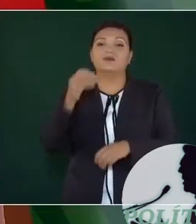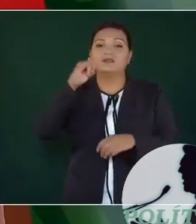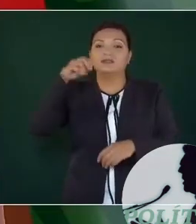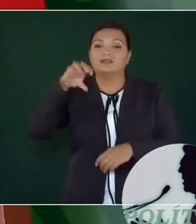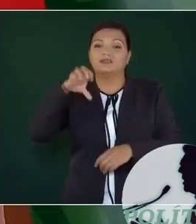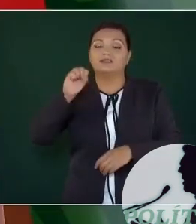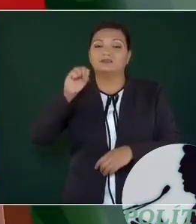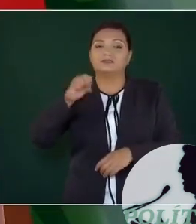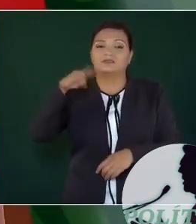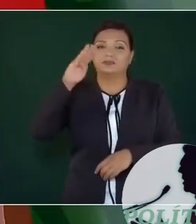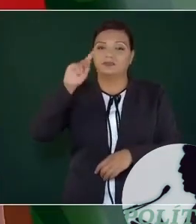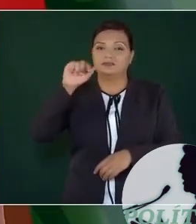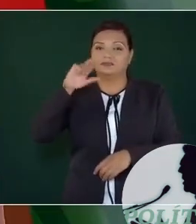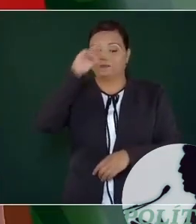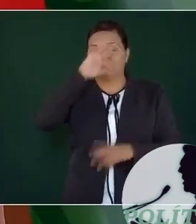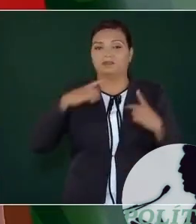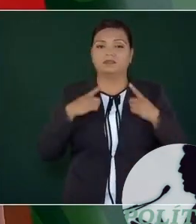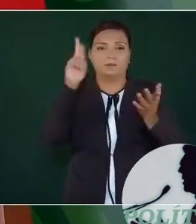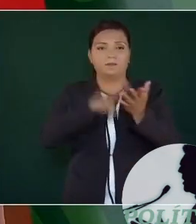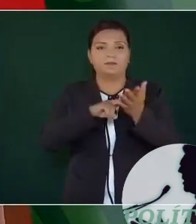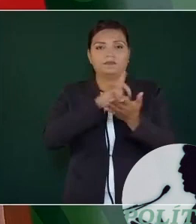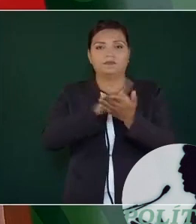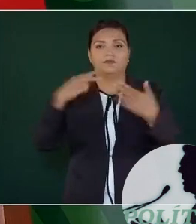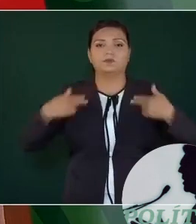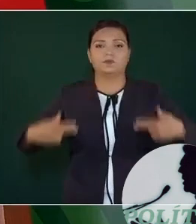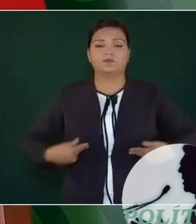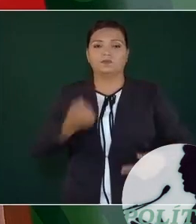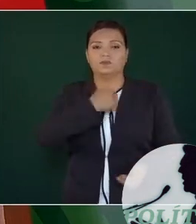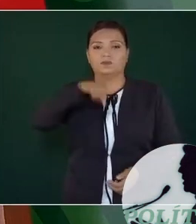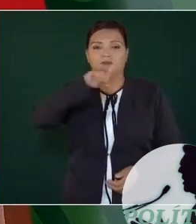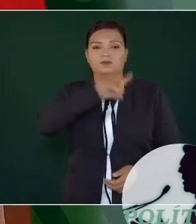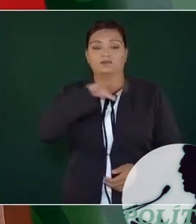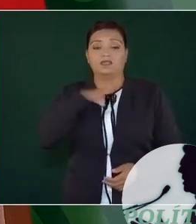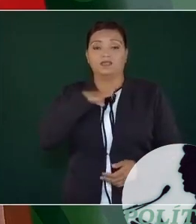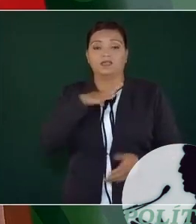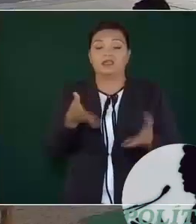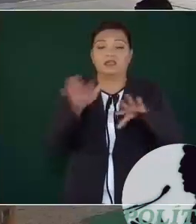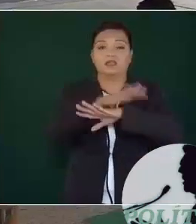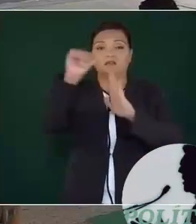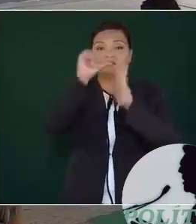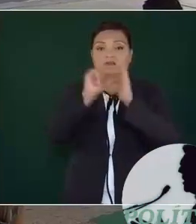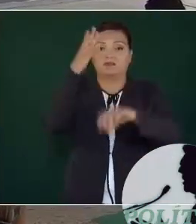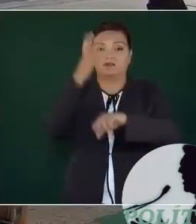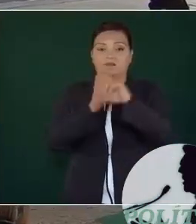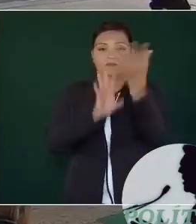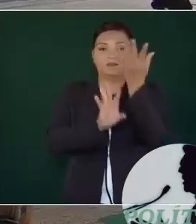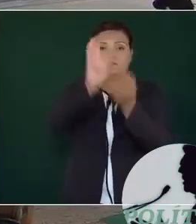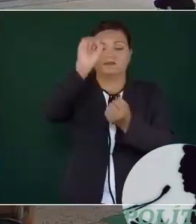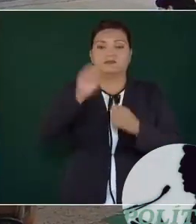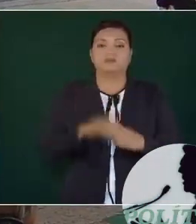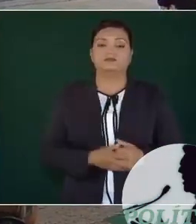IMSS-Bienestar para hacer valer el derecho humano a la salud contenido en la reforma del artículo 4